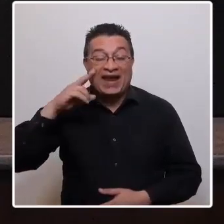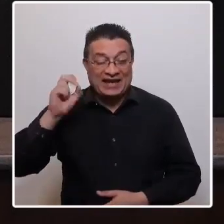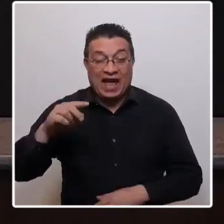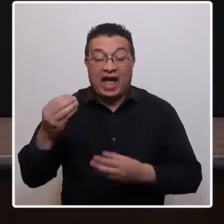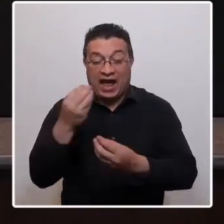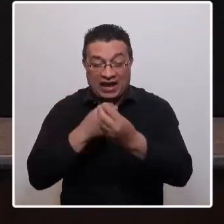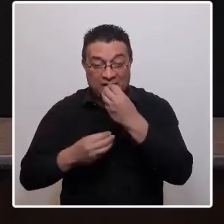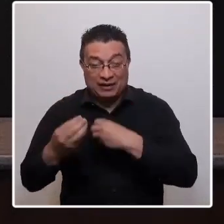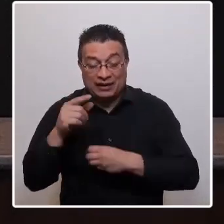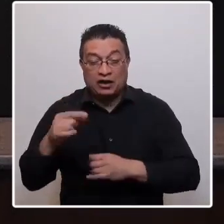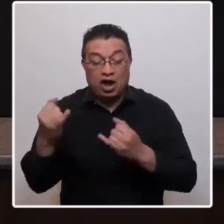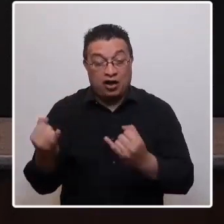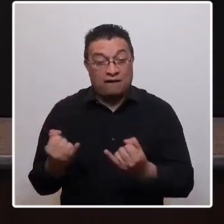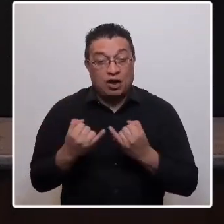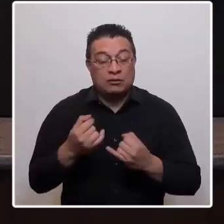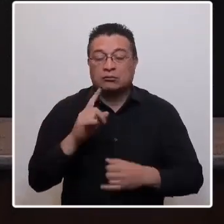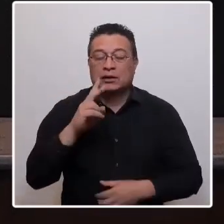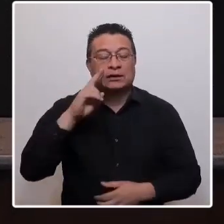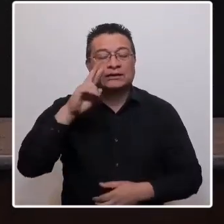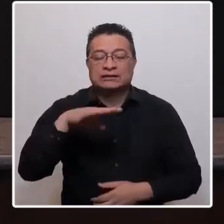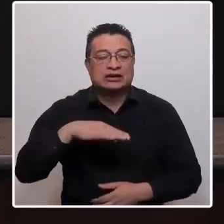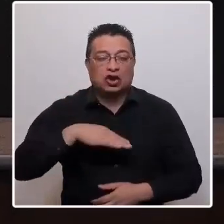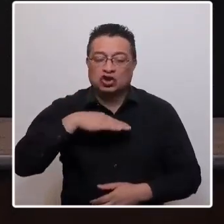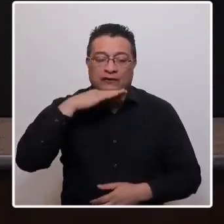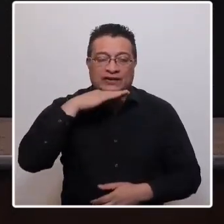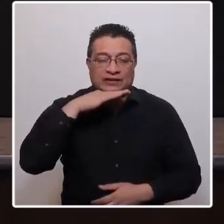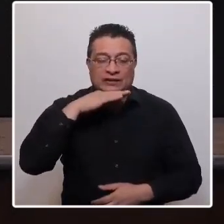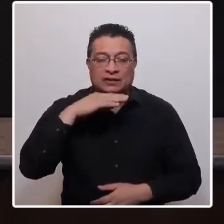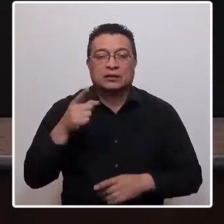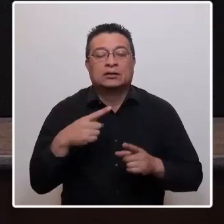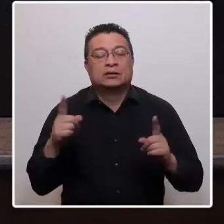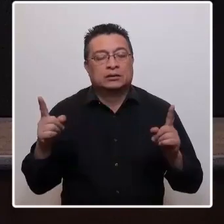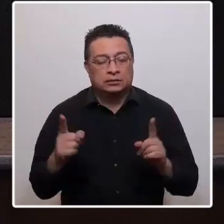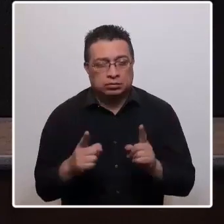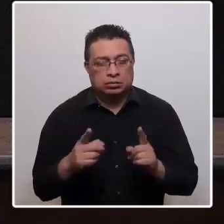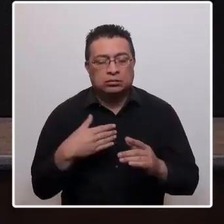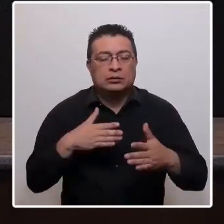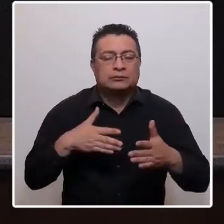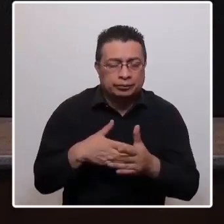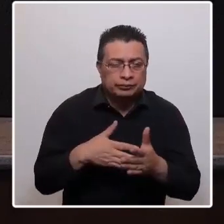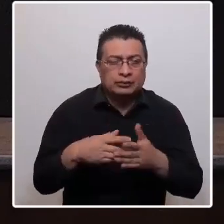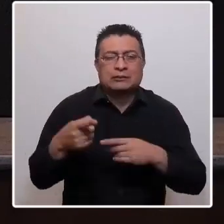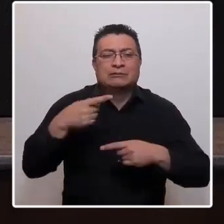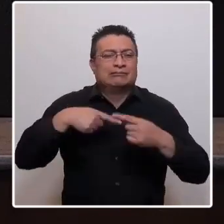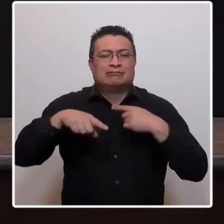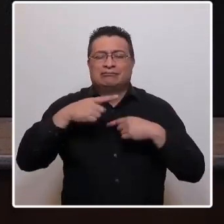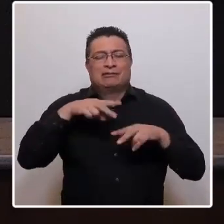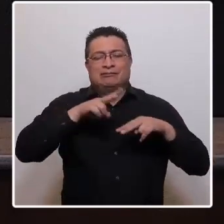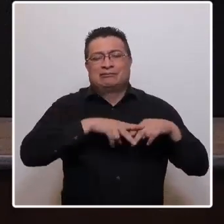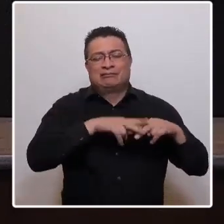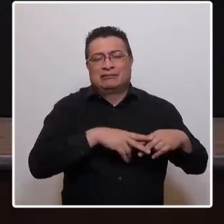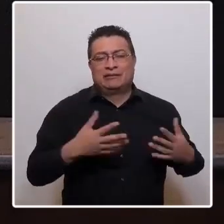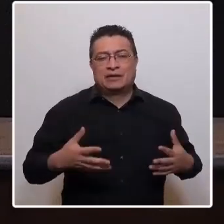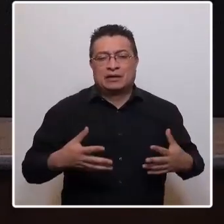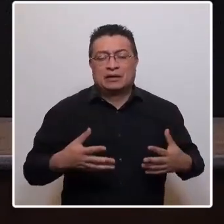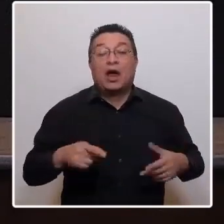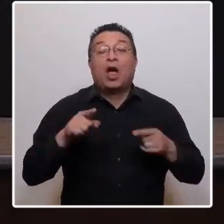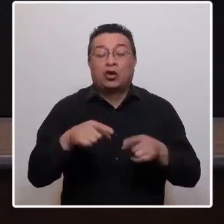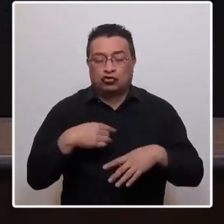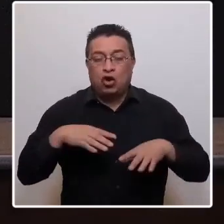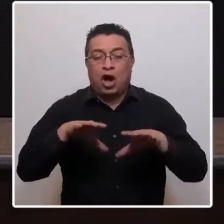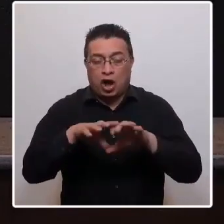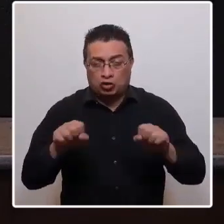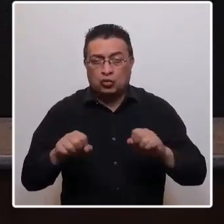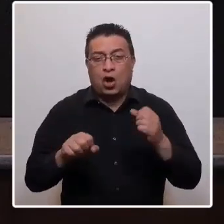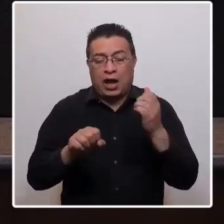informe es insuficiente, es restrictiva, limitante y regresiva. Estoy de acuerdo con el artículo